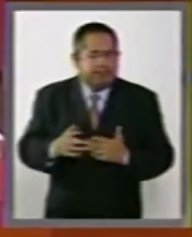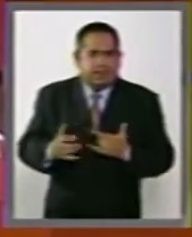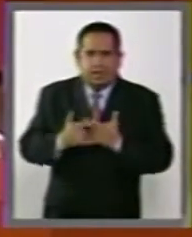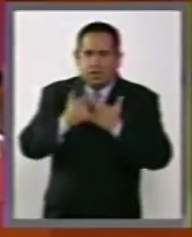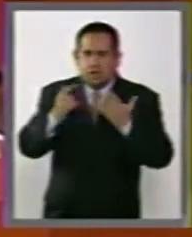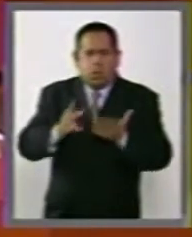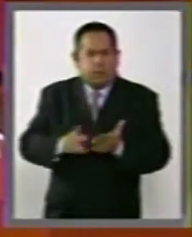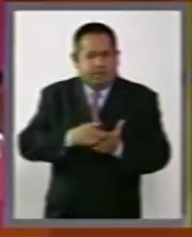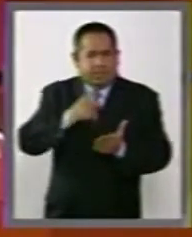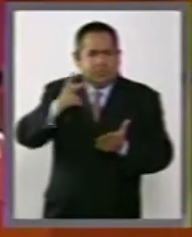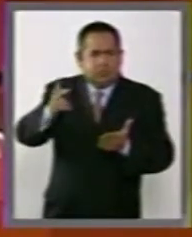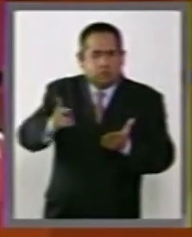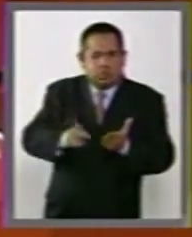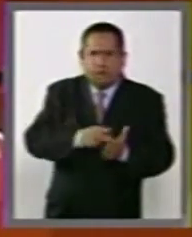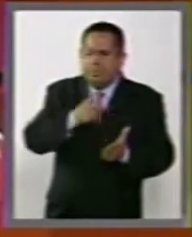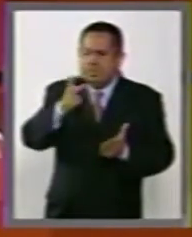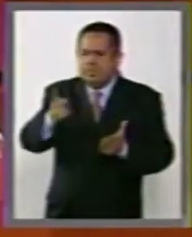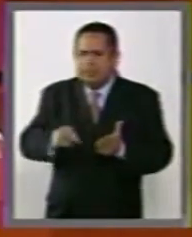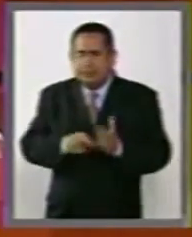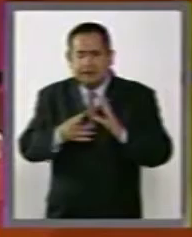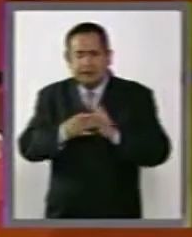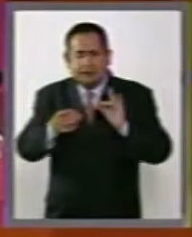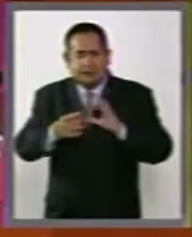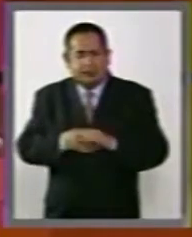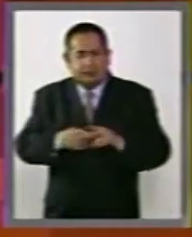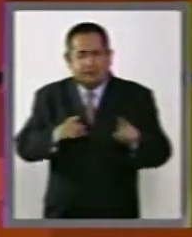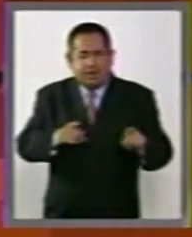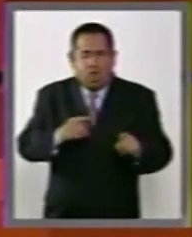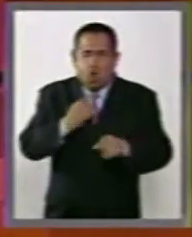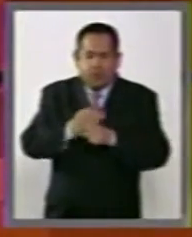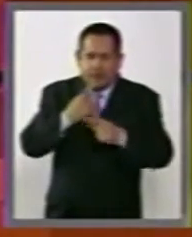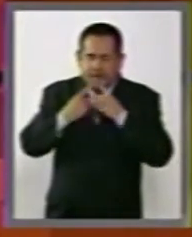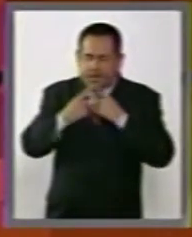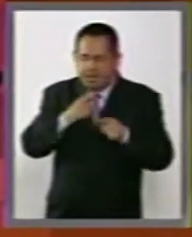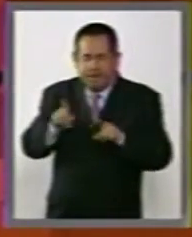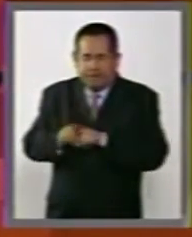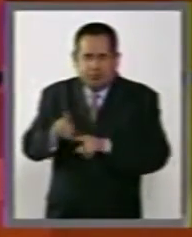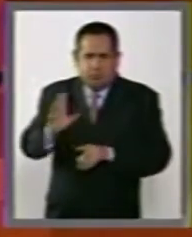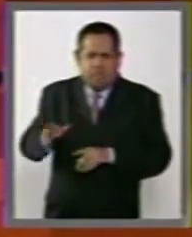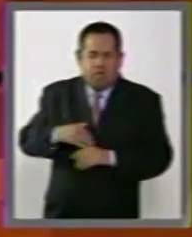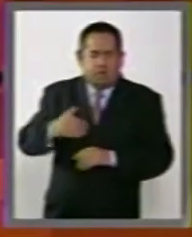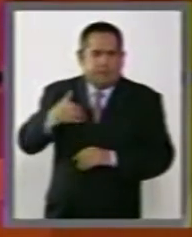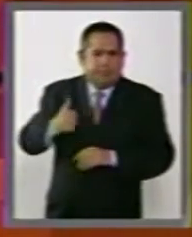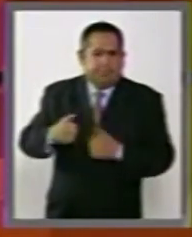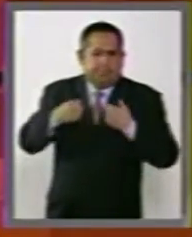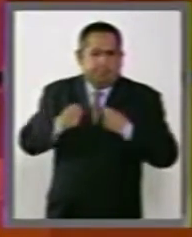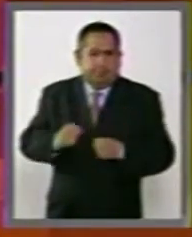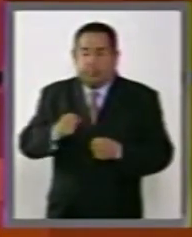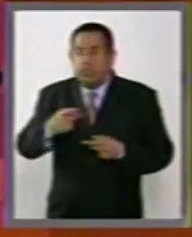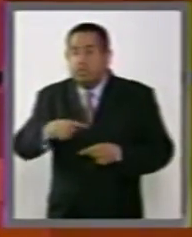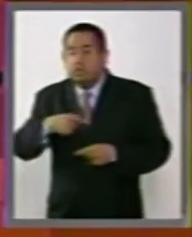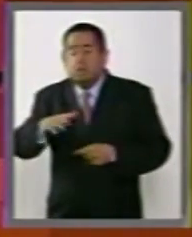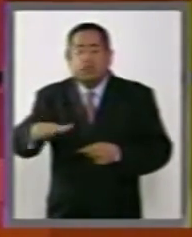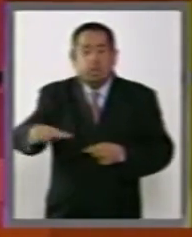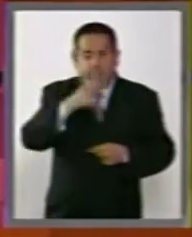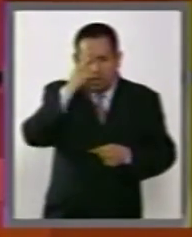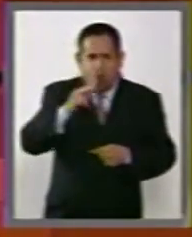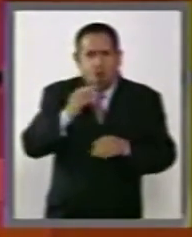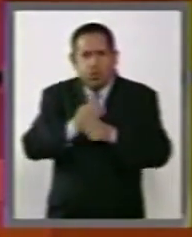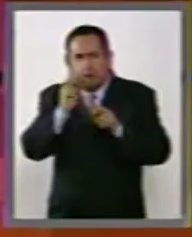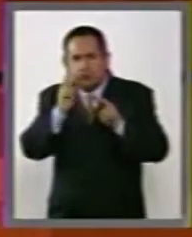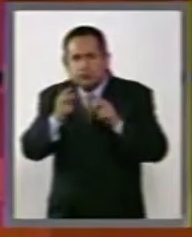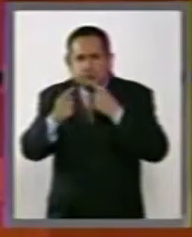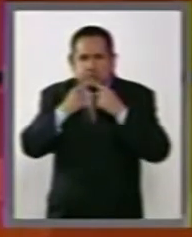se repite. Esas situaciones ya no las vamos a comentar porque yo estoy convencido que el pueblo de México está siguiendo este